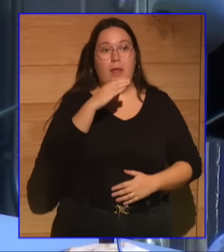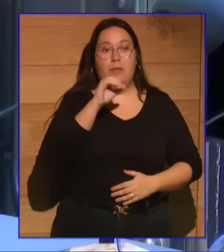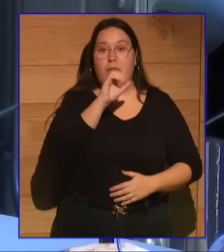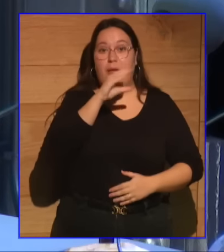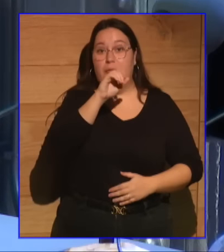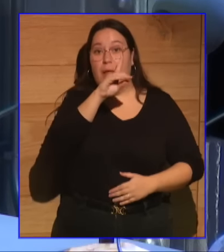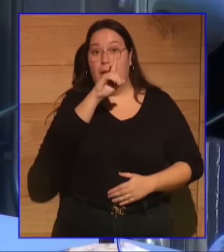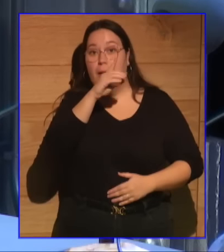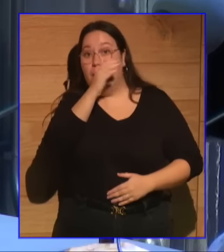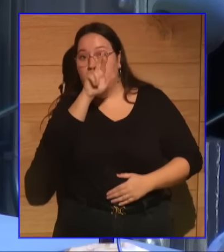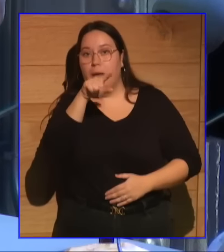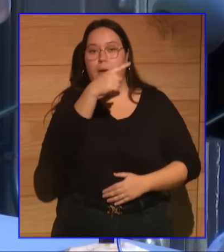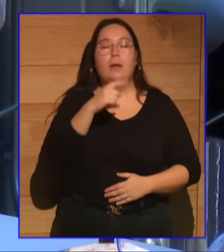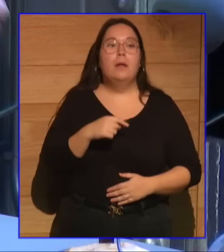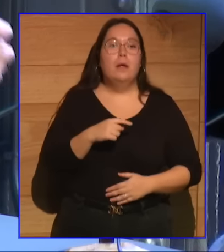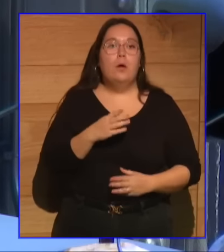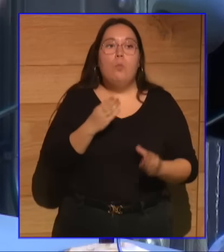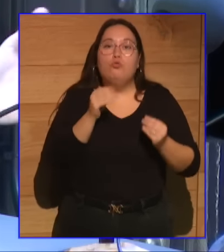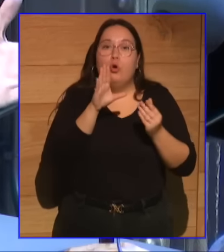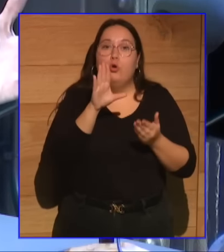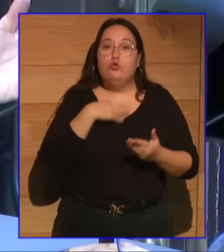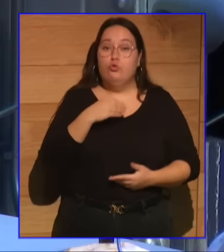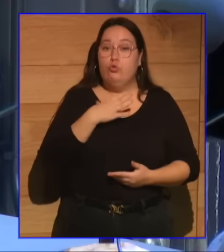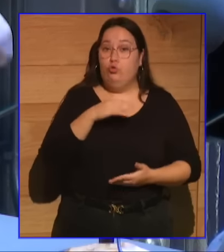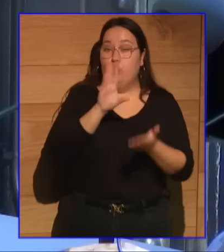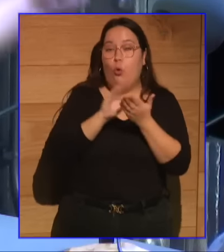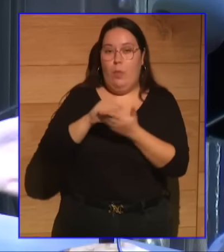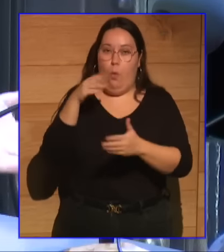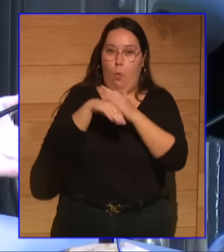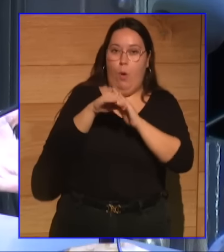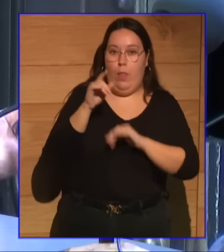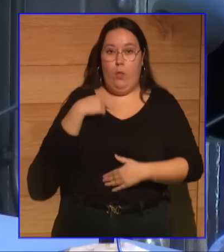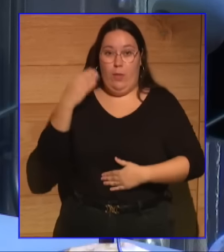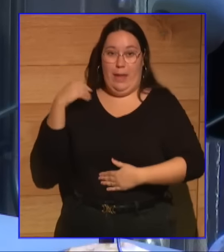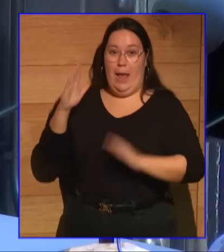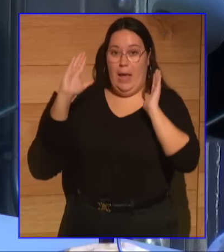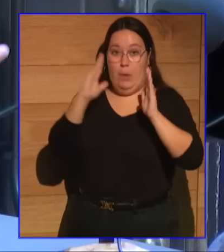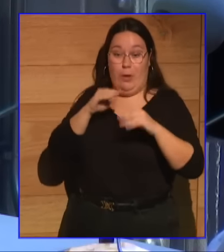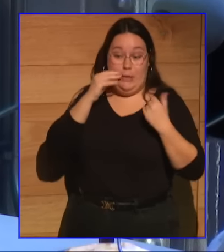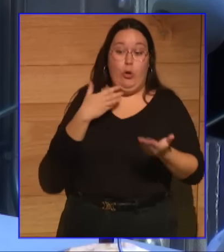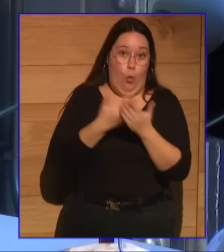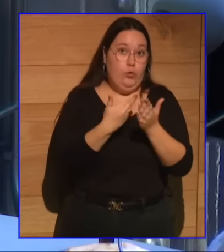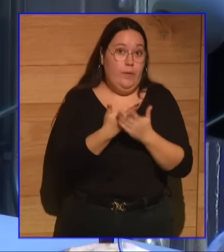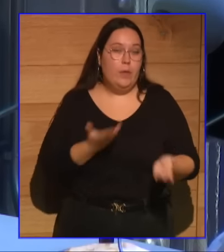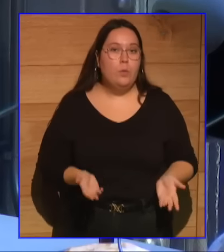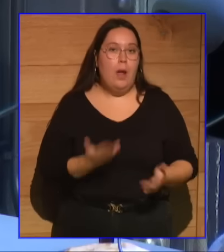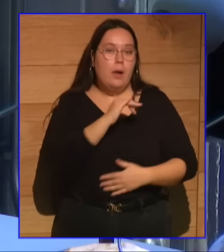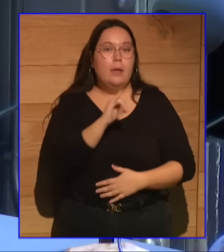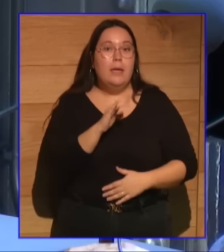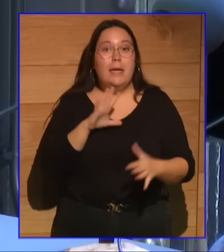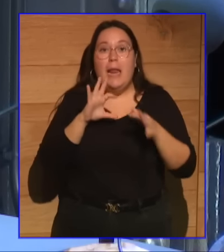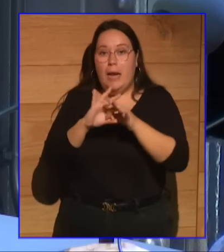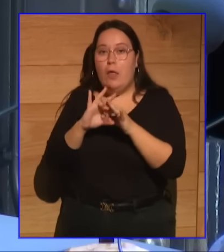había guardado un montón de documentos de la época que justificaban esa historia que le estaba contando y tenía relación